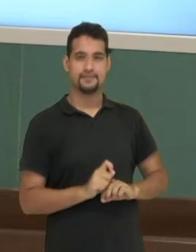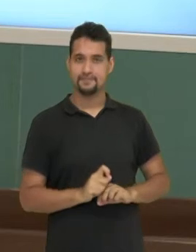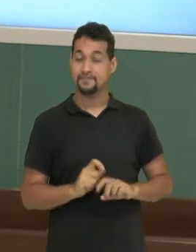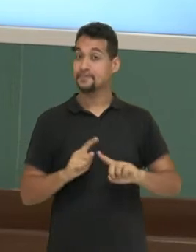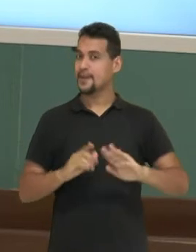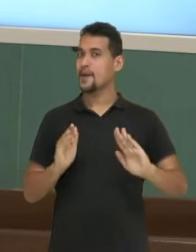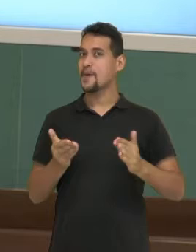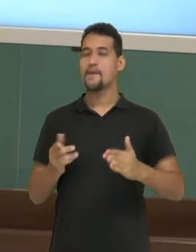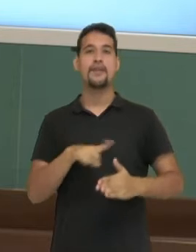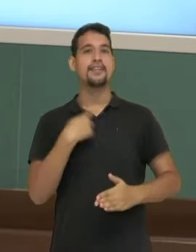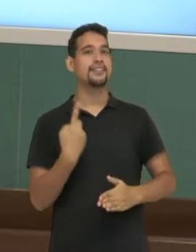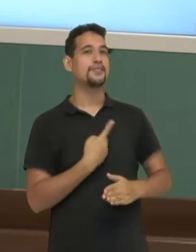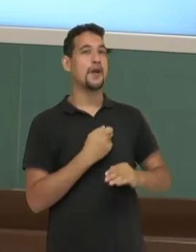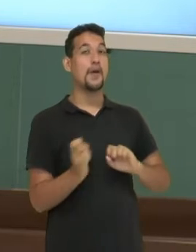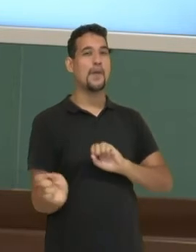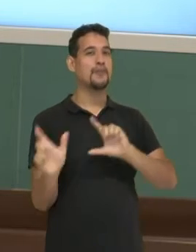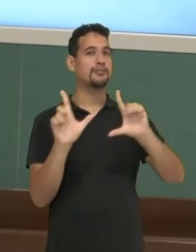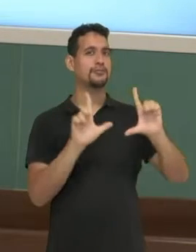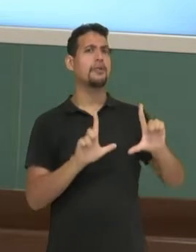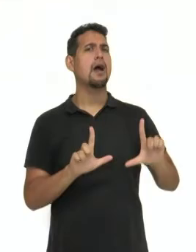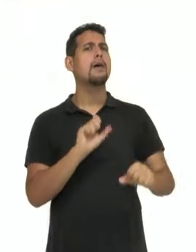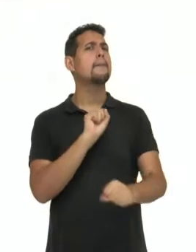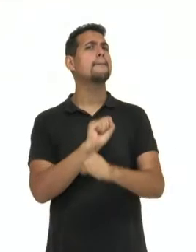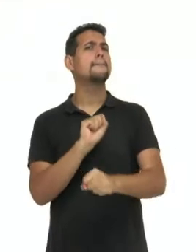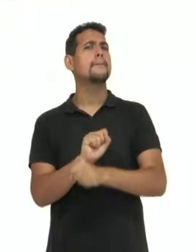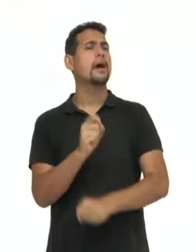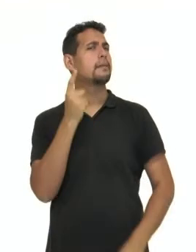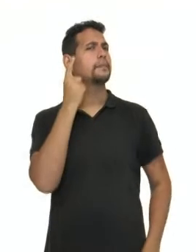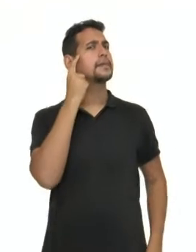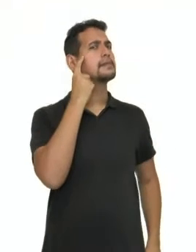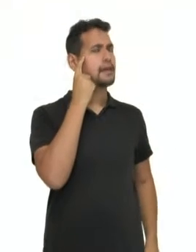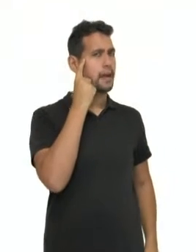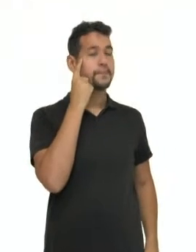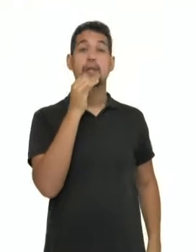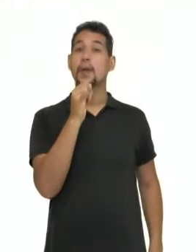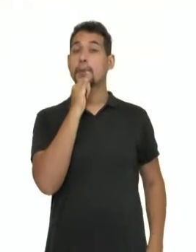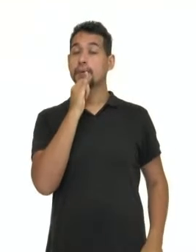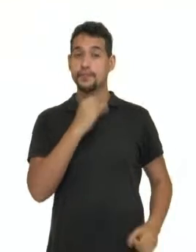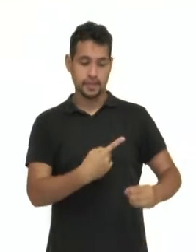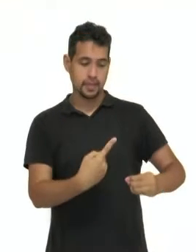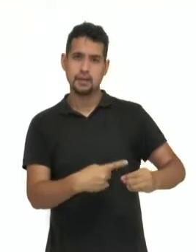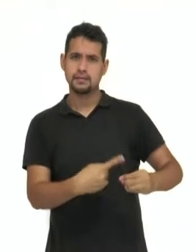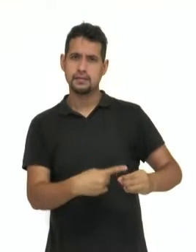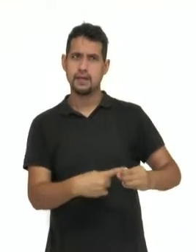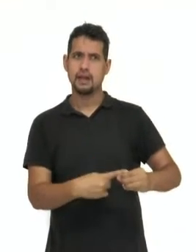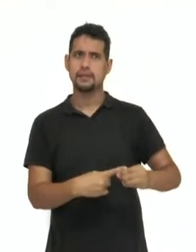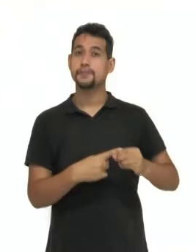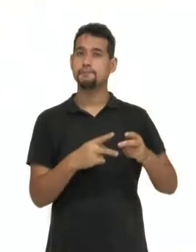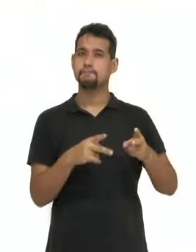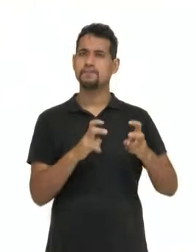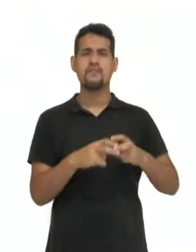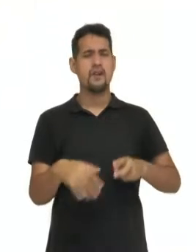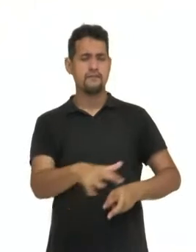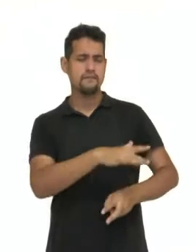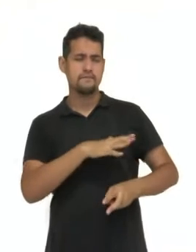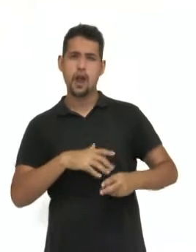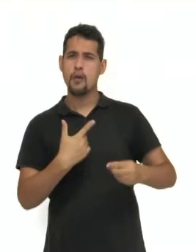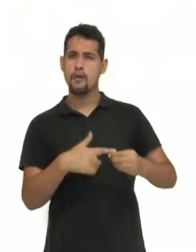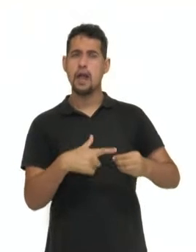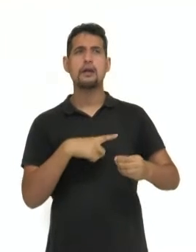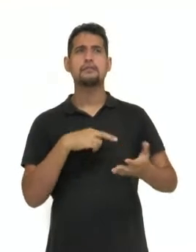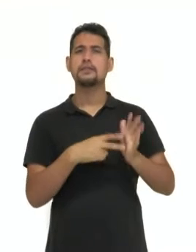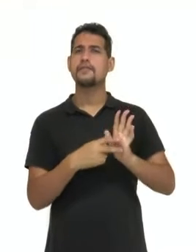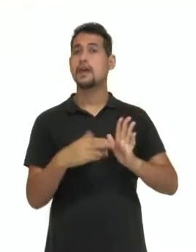agora vamos a seguir. Vamos a pensar? En una ciudad hay muchos espacios que se pueden